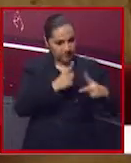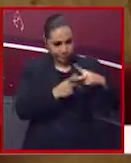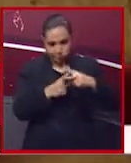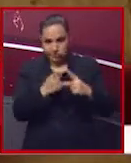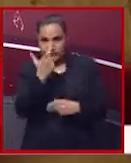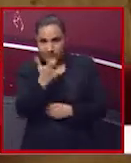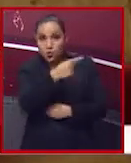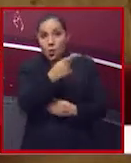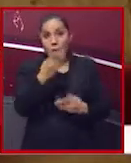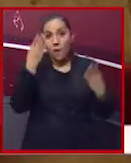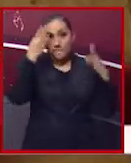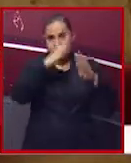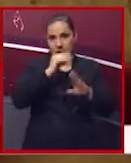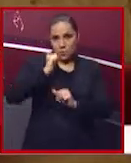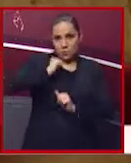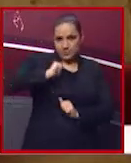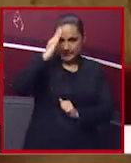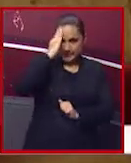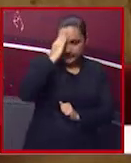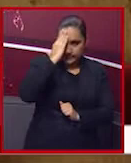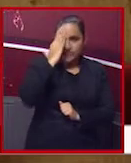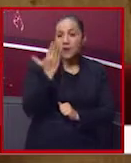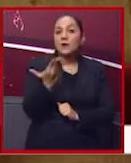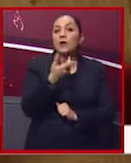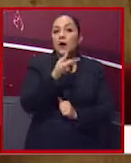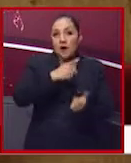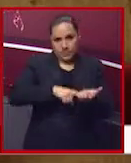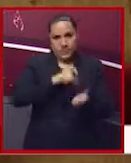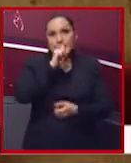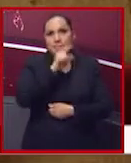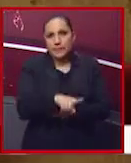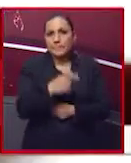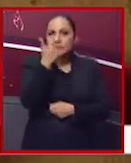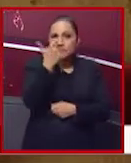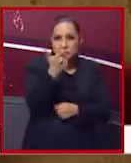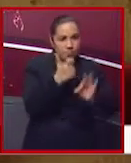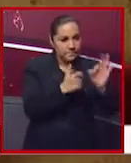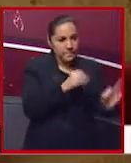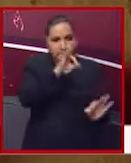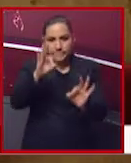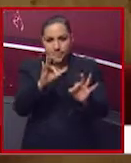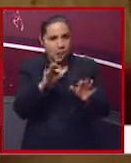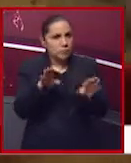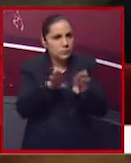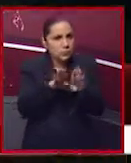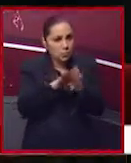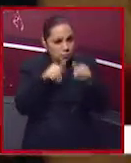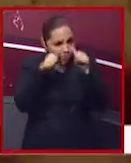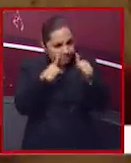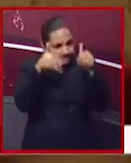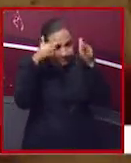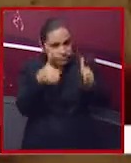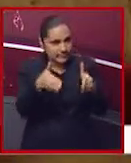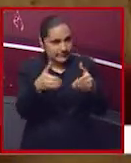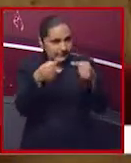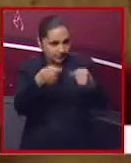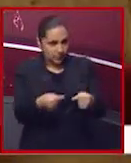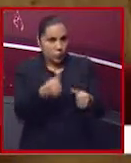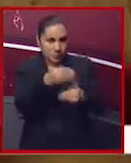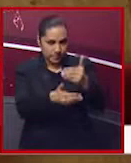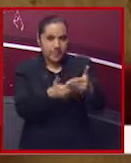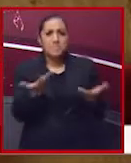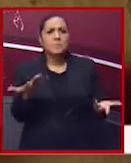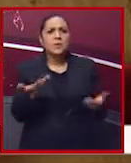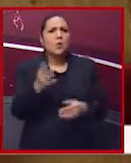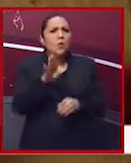Central y, por supuesto, el impulso al desarrollo y el fortalecimiento de los mercados. No es posible pensar que vamos a poder tener más inversión